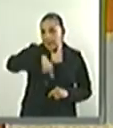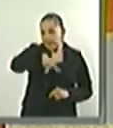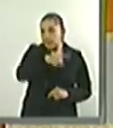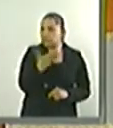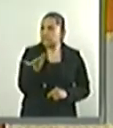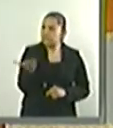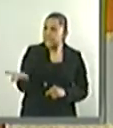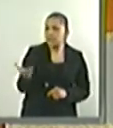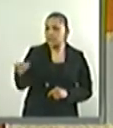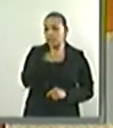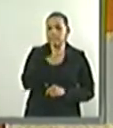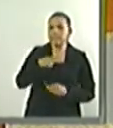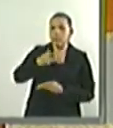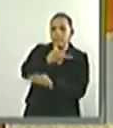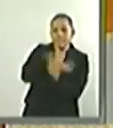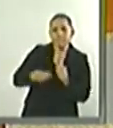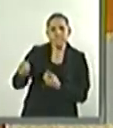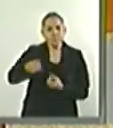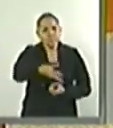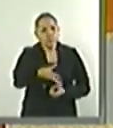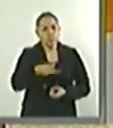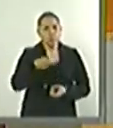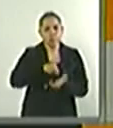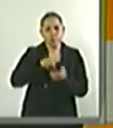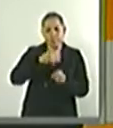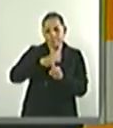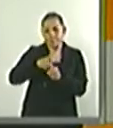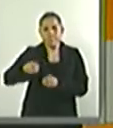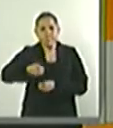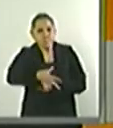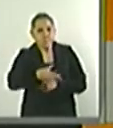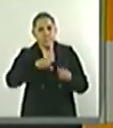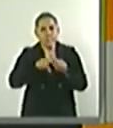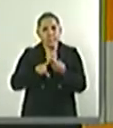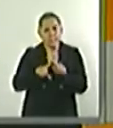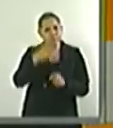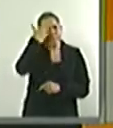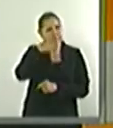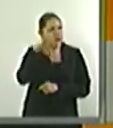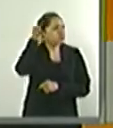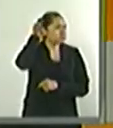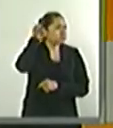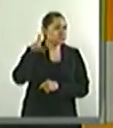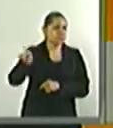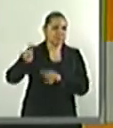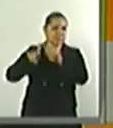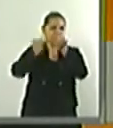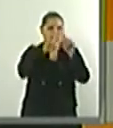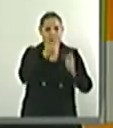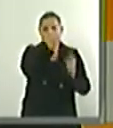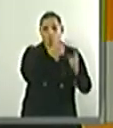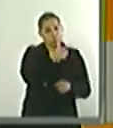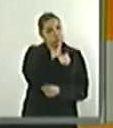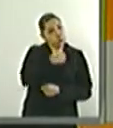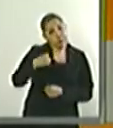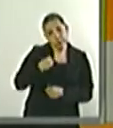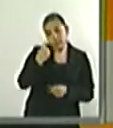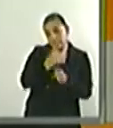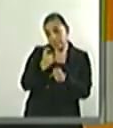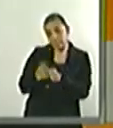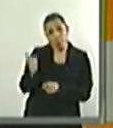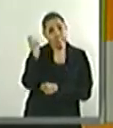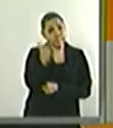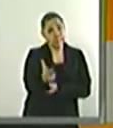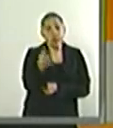así como su carácter obligatorio todo esto rompe con el principio de gratuidad establecido en la